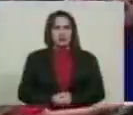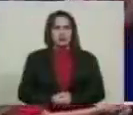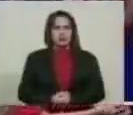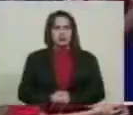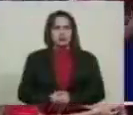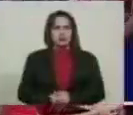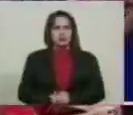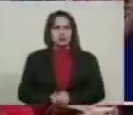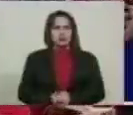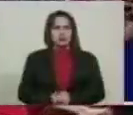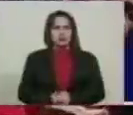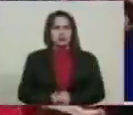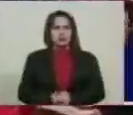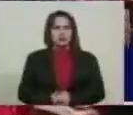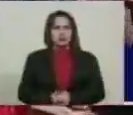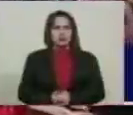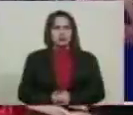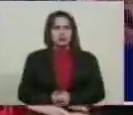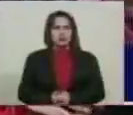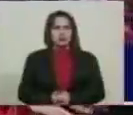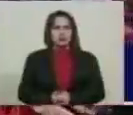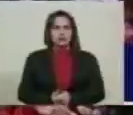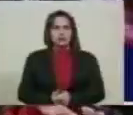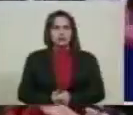Una de las diferencias que marca